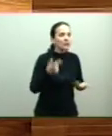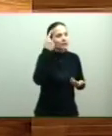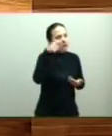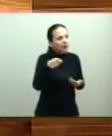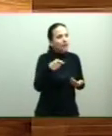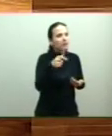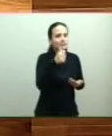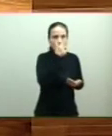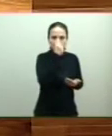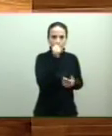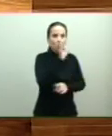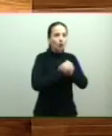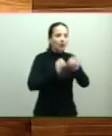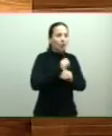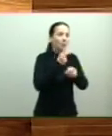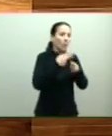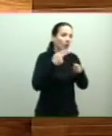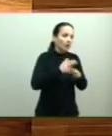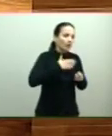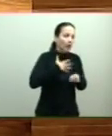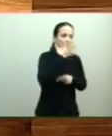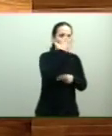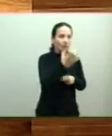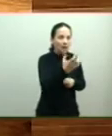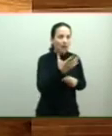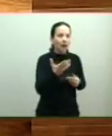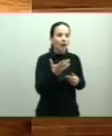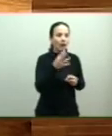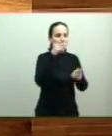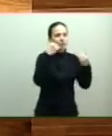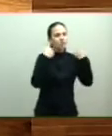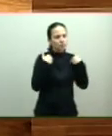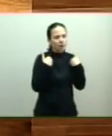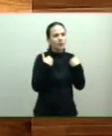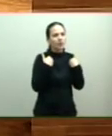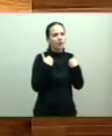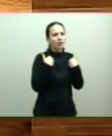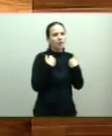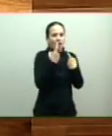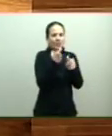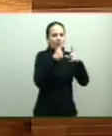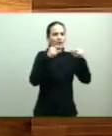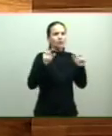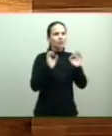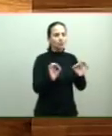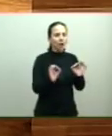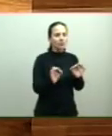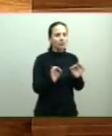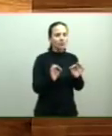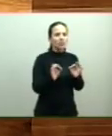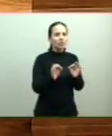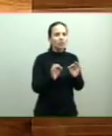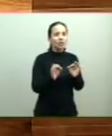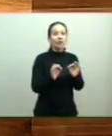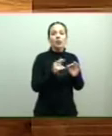somos la organización política seria y responsable que necesita esta región. Y no haga nadie